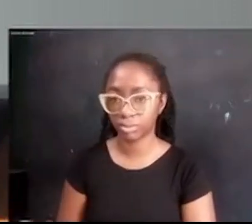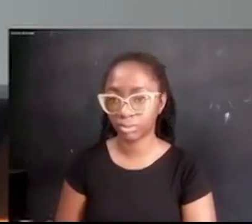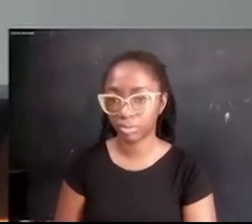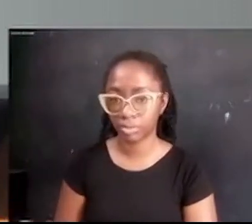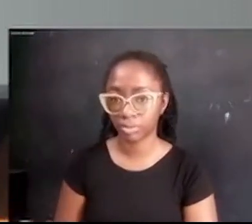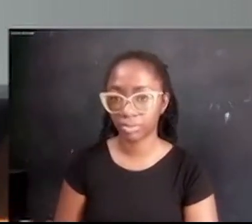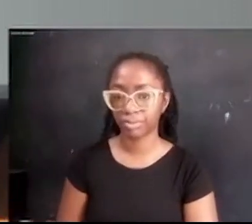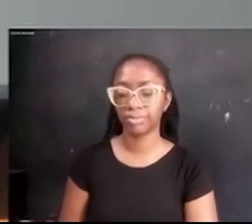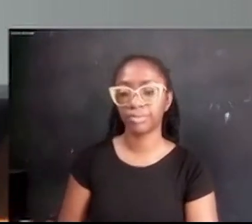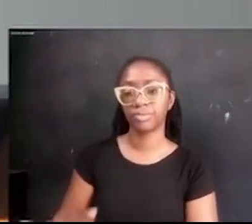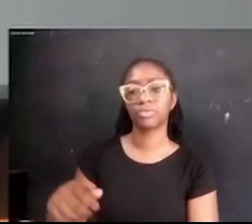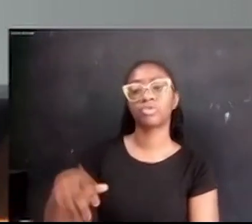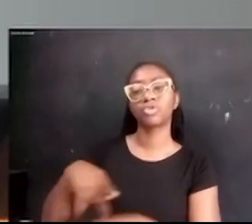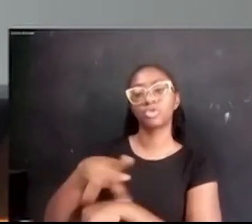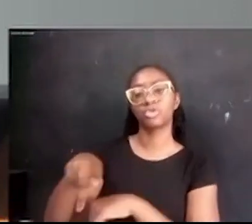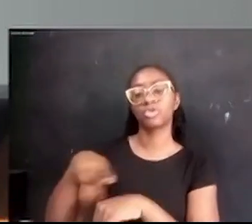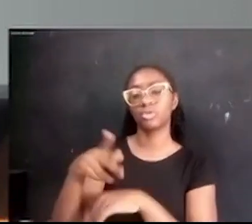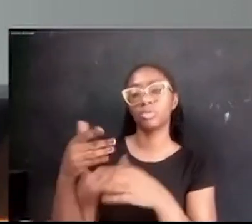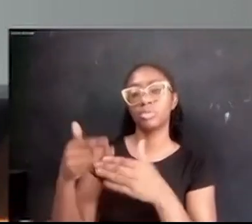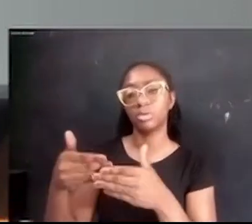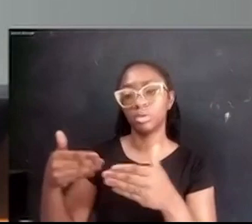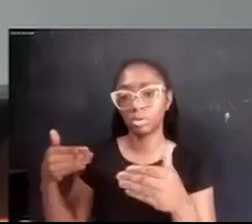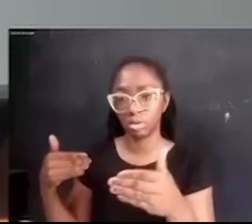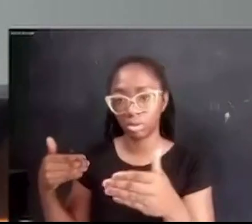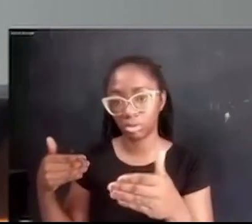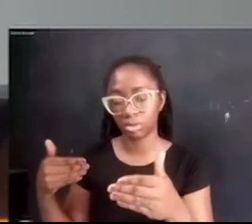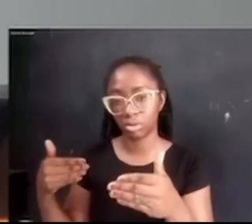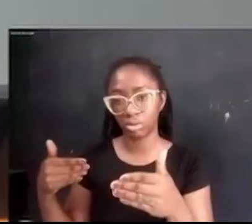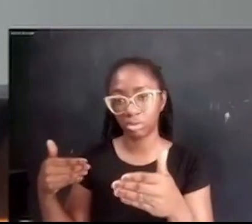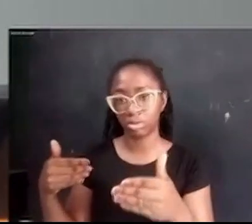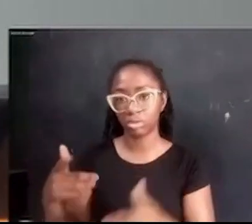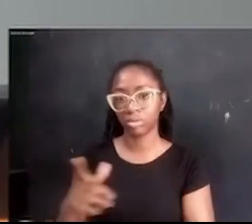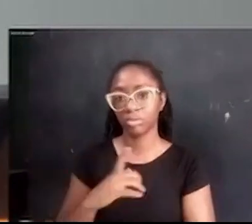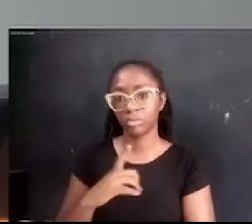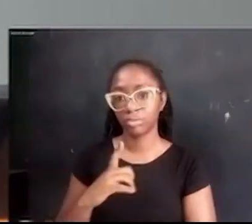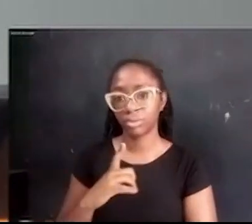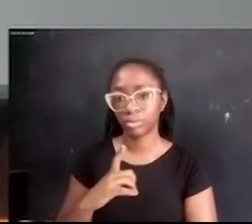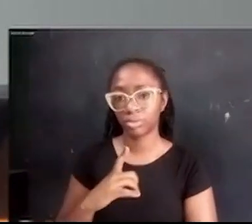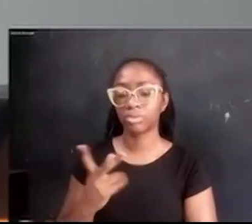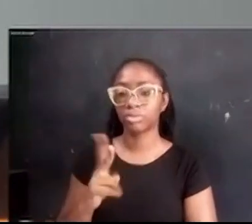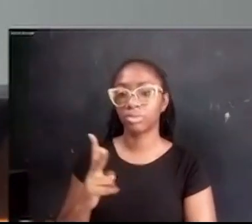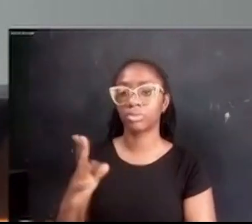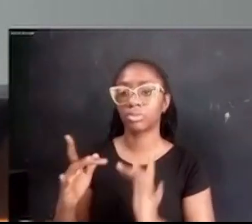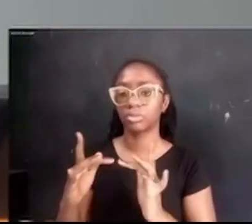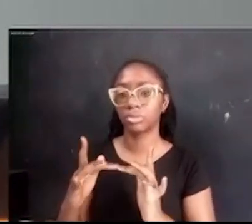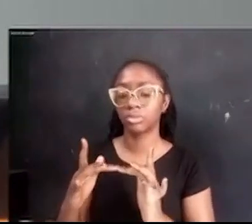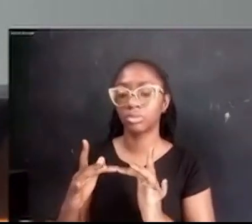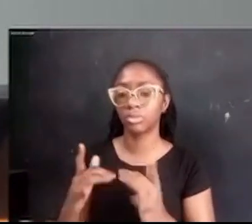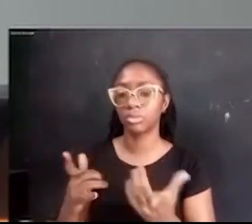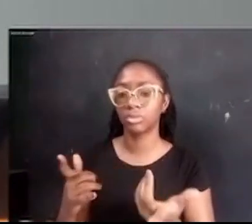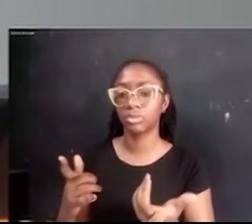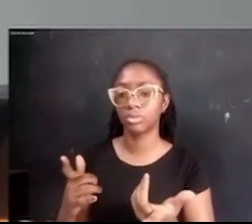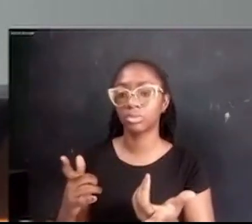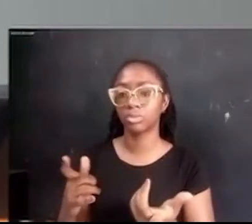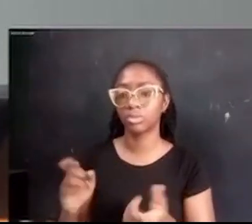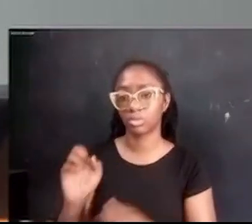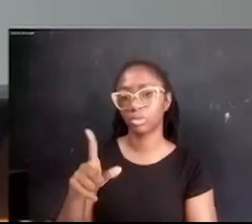nación antecede a todo, es la fuente de todo, su voluntad siempre es legal, es la ley